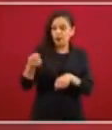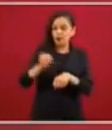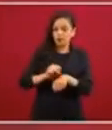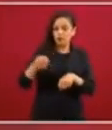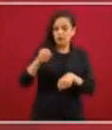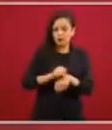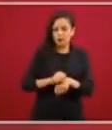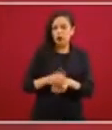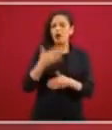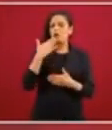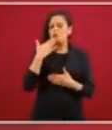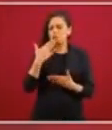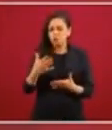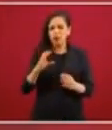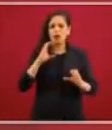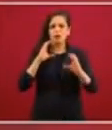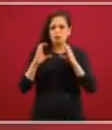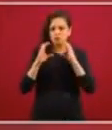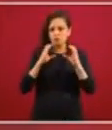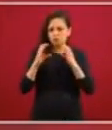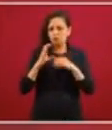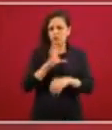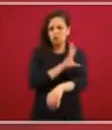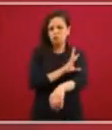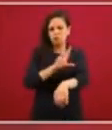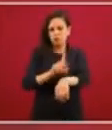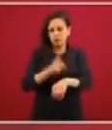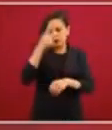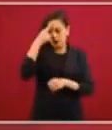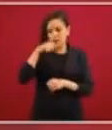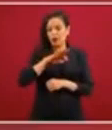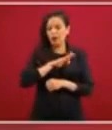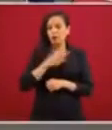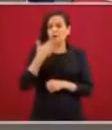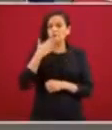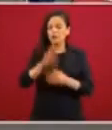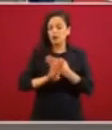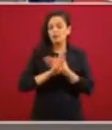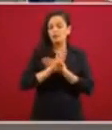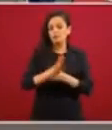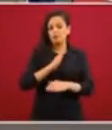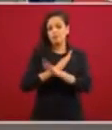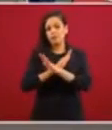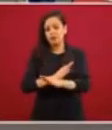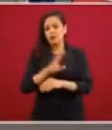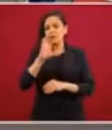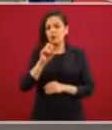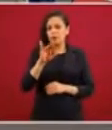en buena coordinación para los fines de la prevención de COVID.